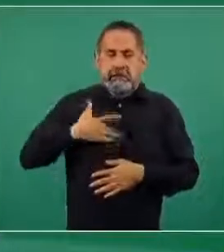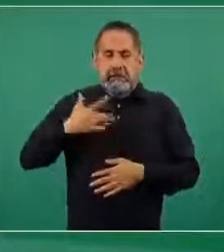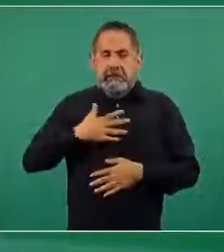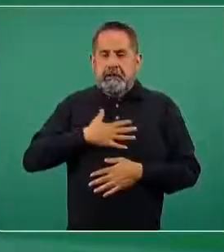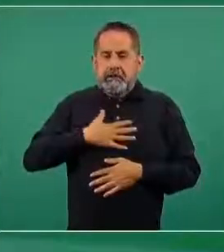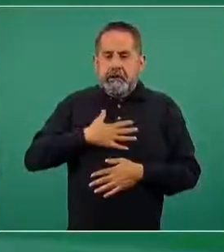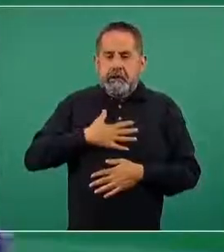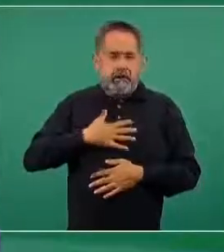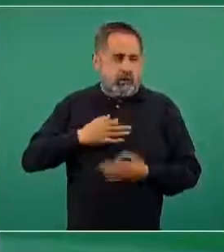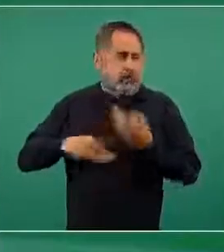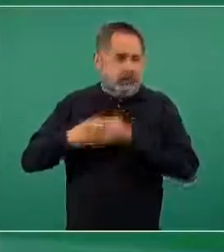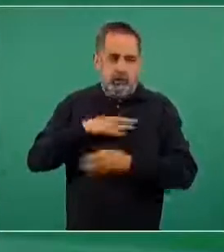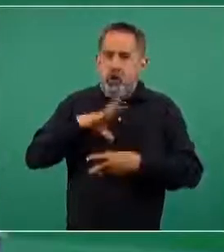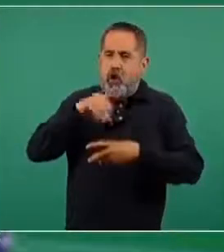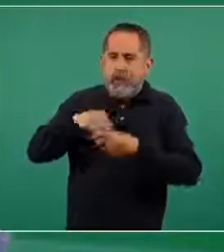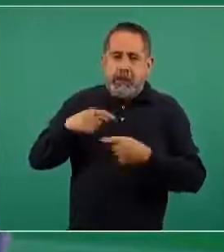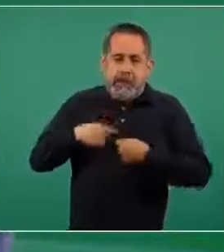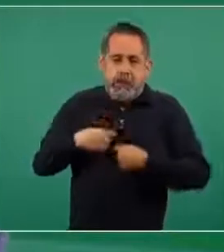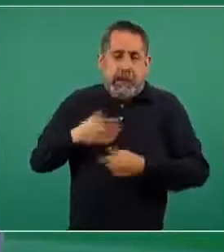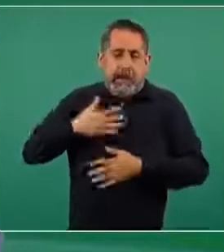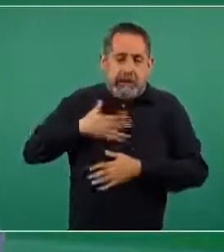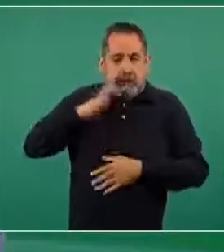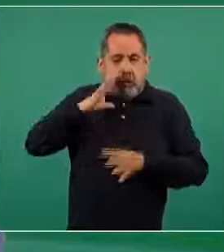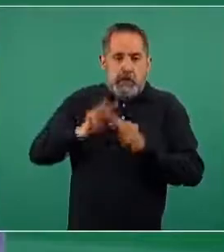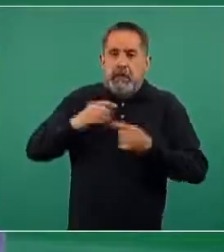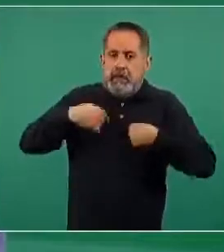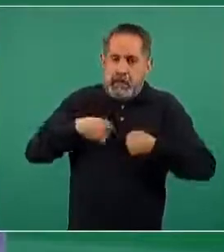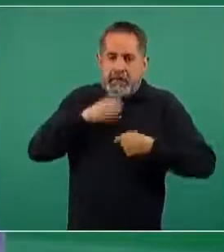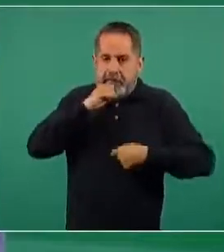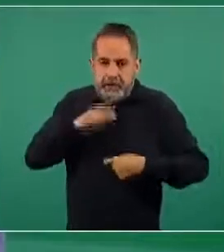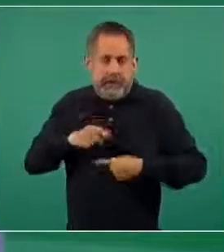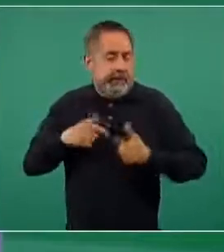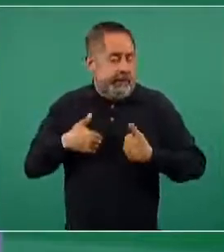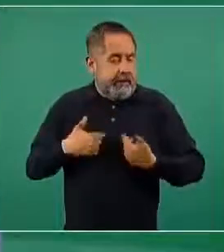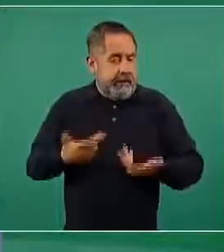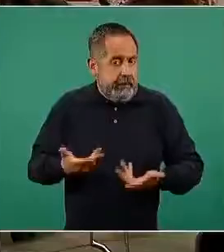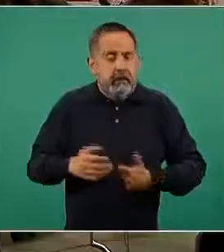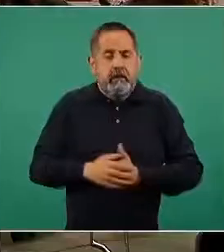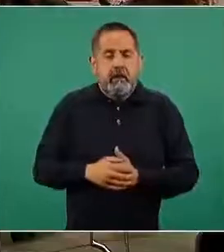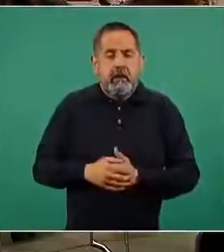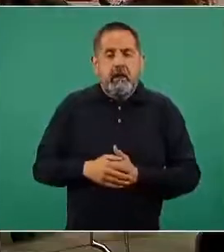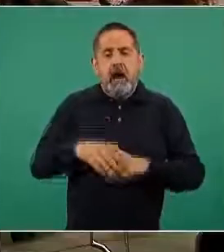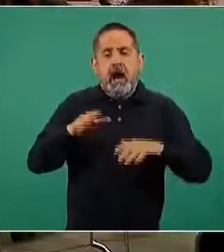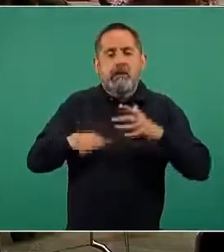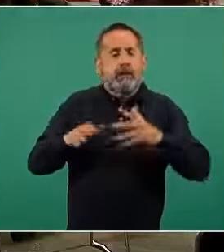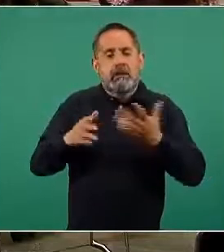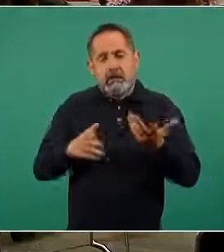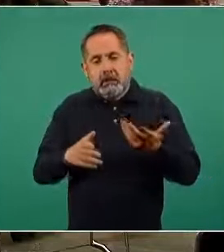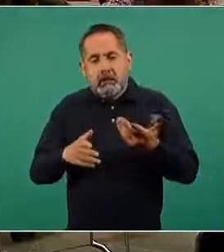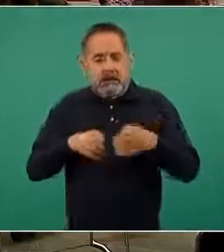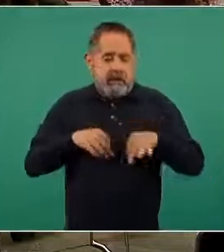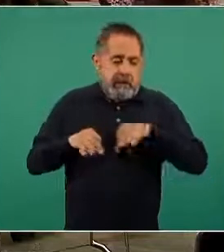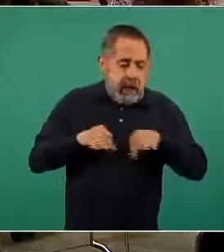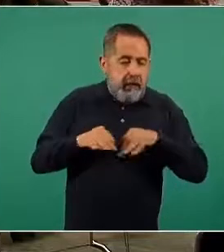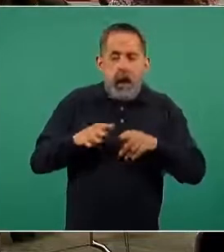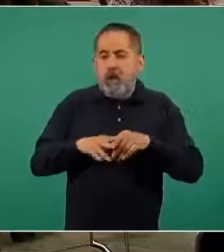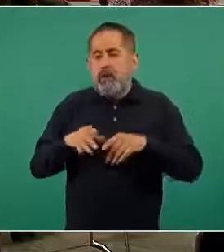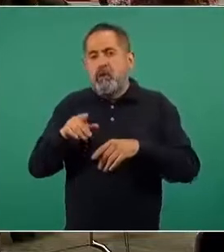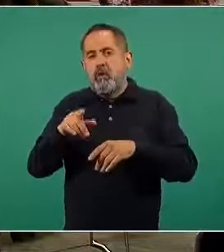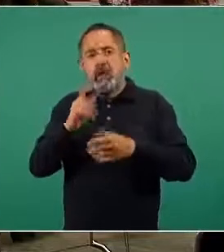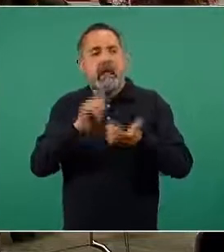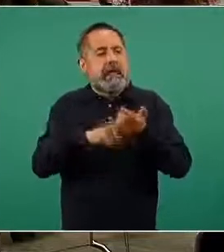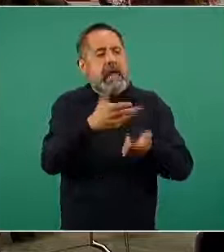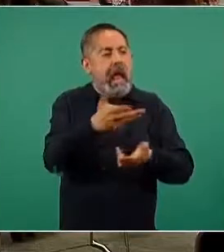parte, todos somos parte, cada quien juega un papel. Y hay personas que por la naturaleza de nuestro encargo, nuestro trabajo, nuestra profesión,